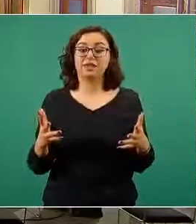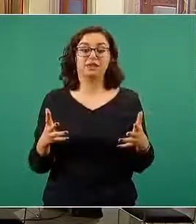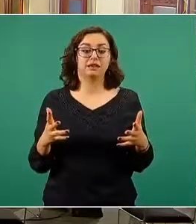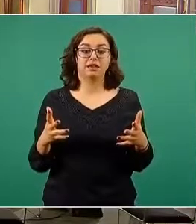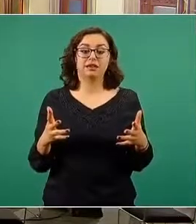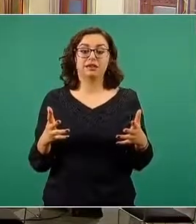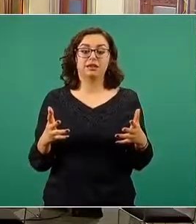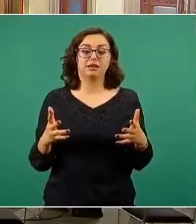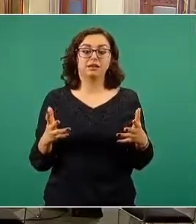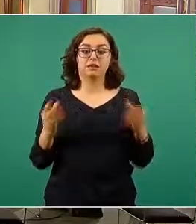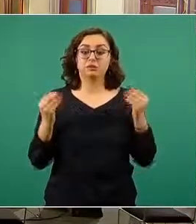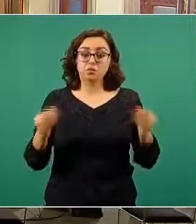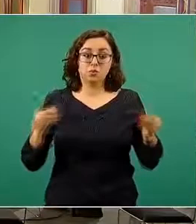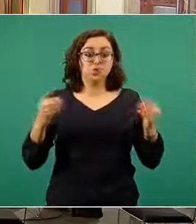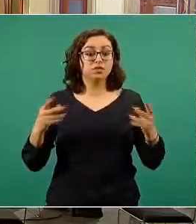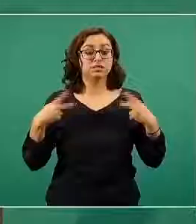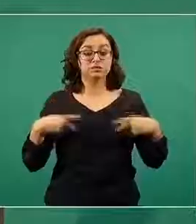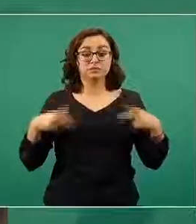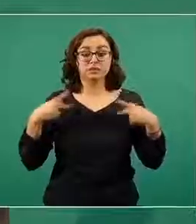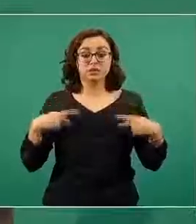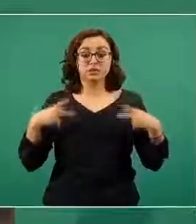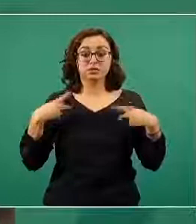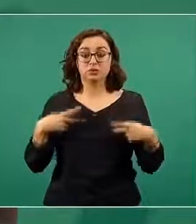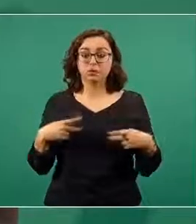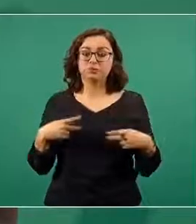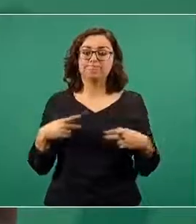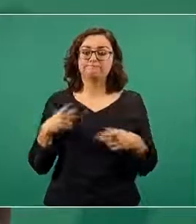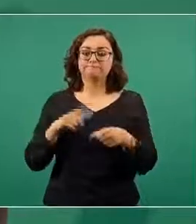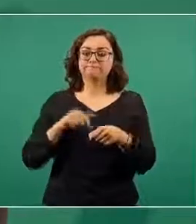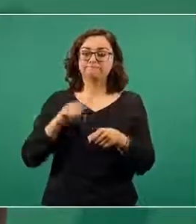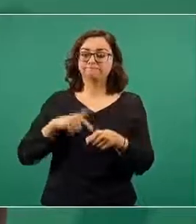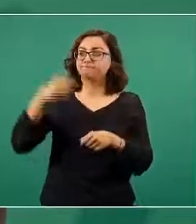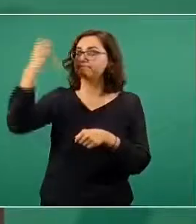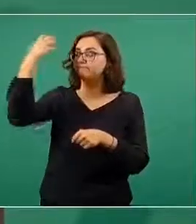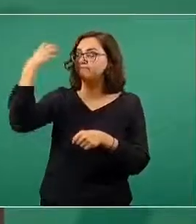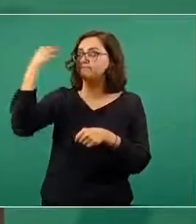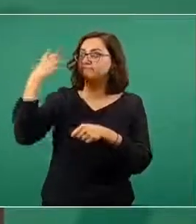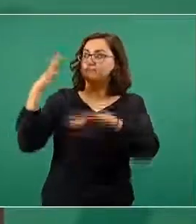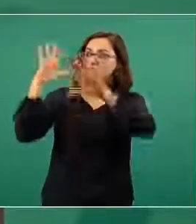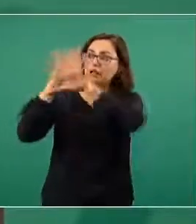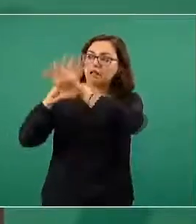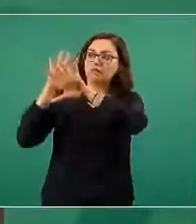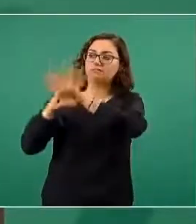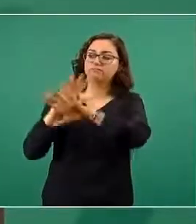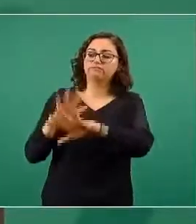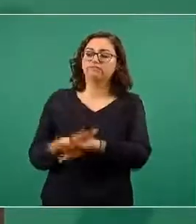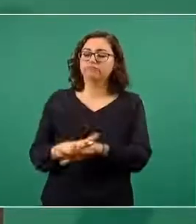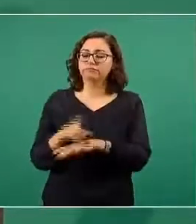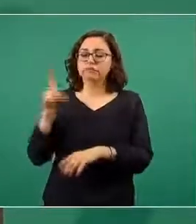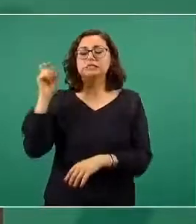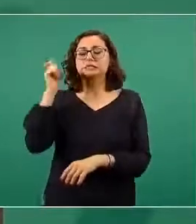en materia de población, es más lento la transición